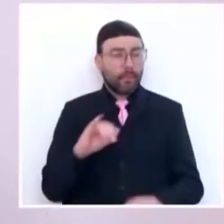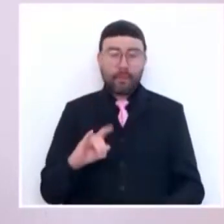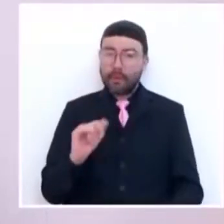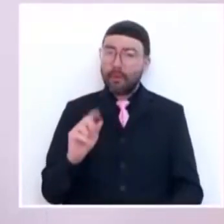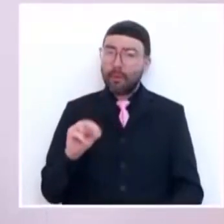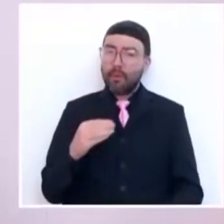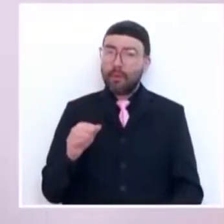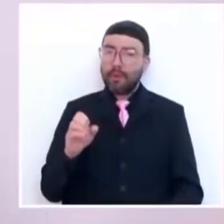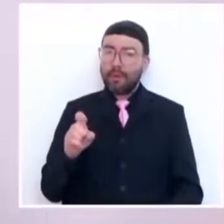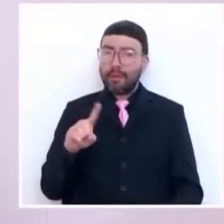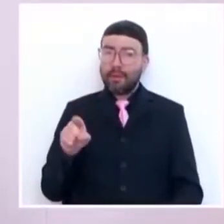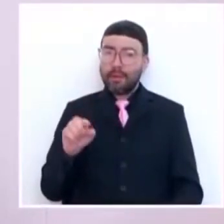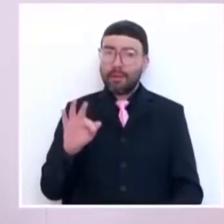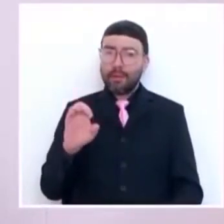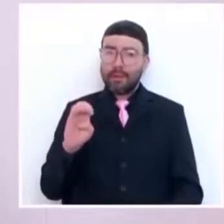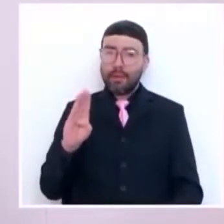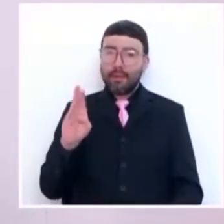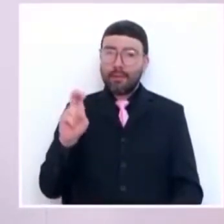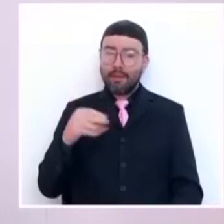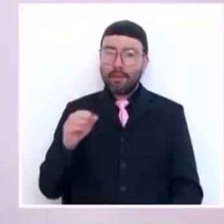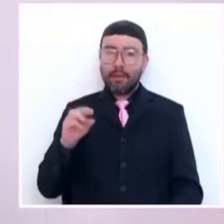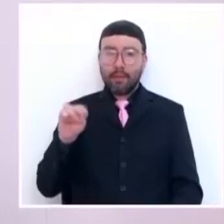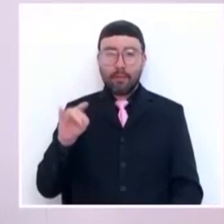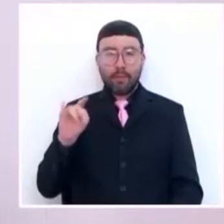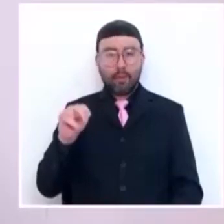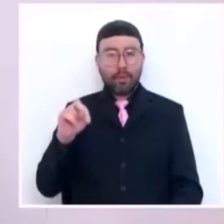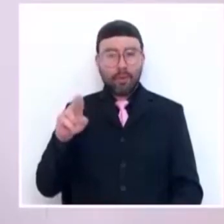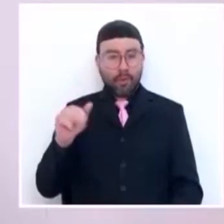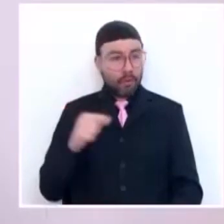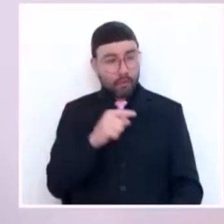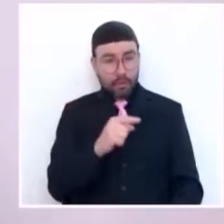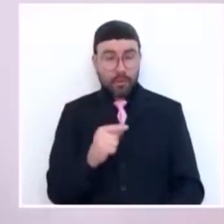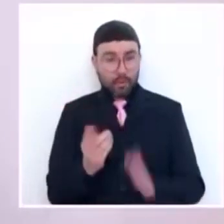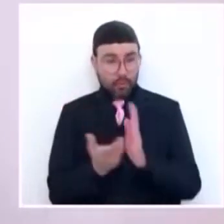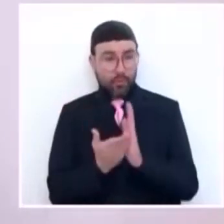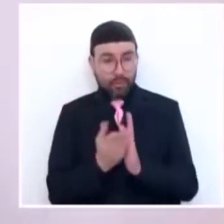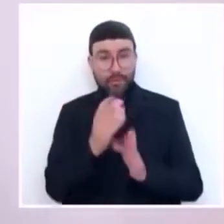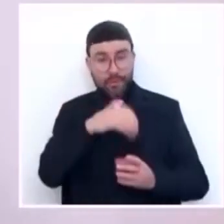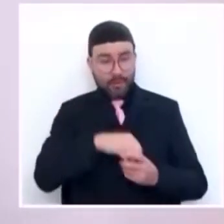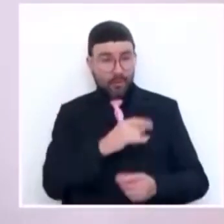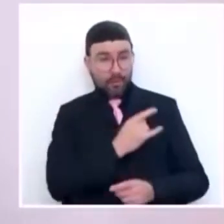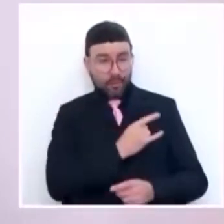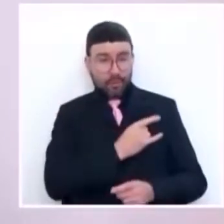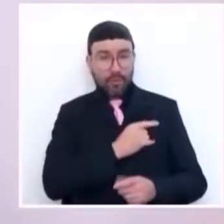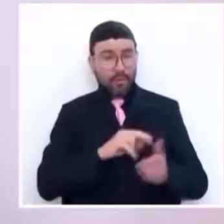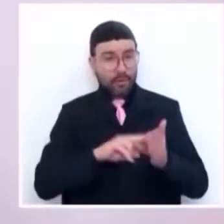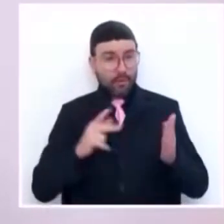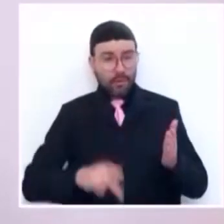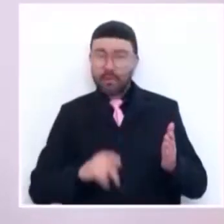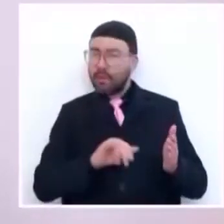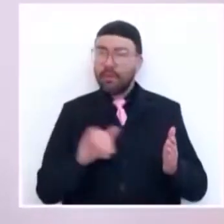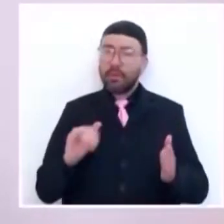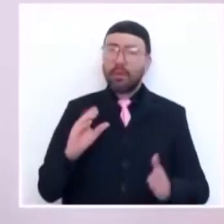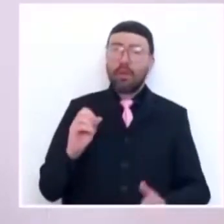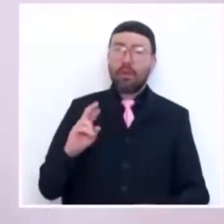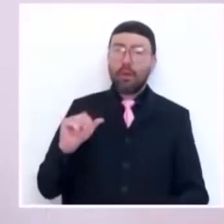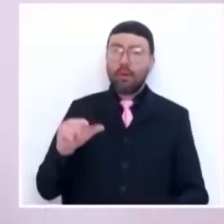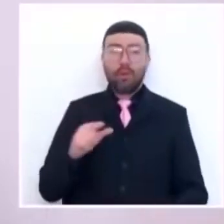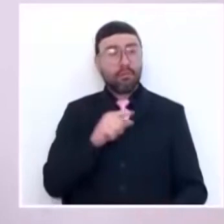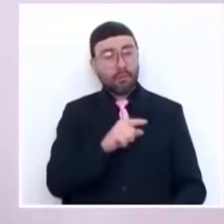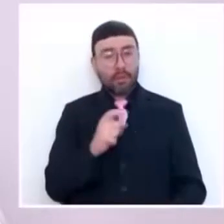Munera cuando estábamos en Ronda, que es estudiante de la UTP, como la doctora Ana Milena Coral, la doctora Carolina Giraldo,